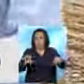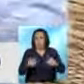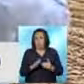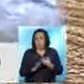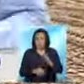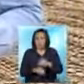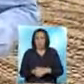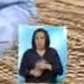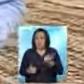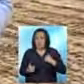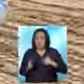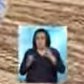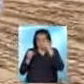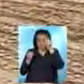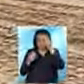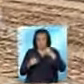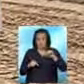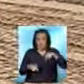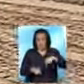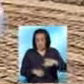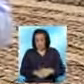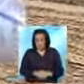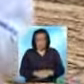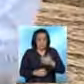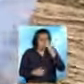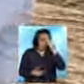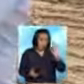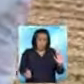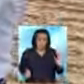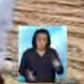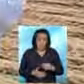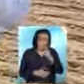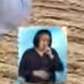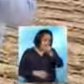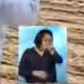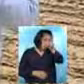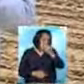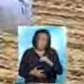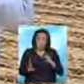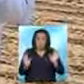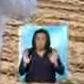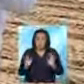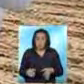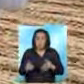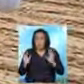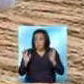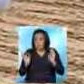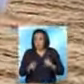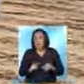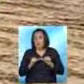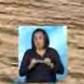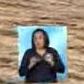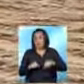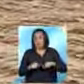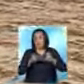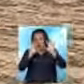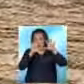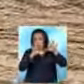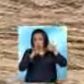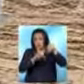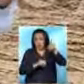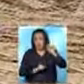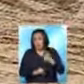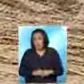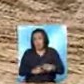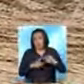Bien, alcalde, vamos a seguir informando desde aquí. No se sabe, todavía vemos en la parte del fondo cómo, al parecer, continúan las lluvias en esta zona que